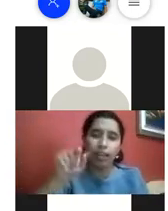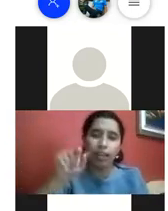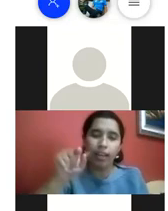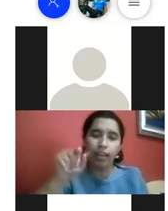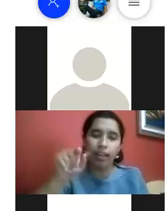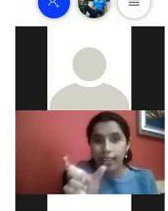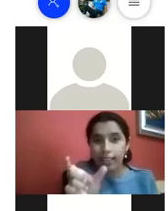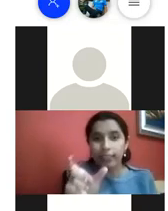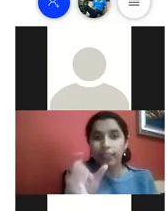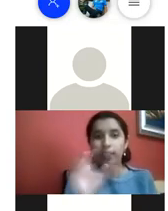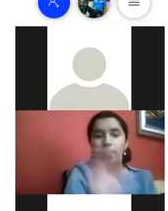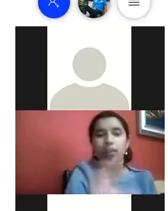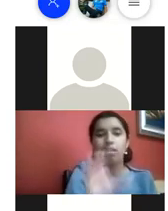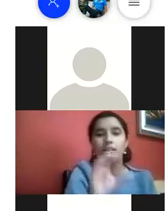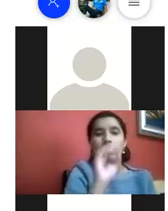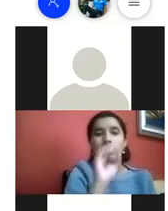Área.